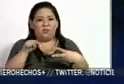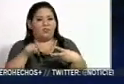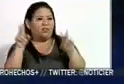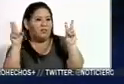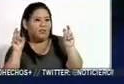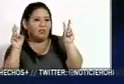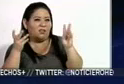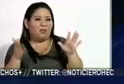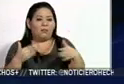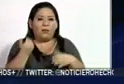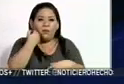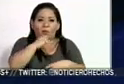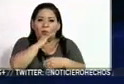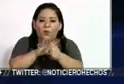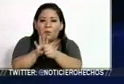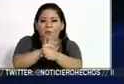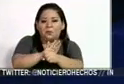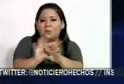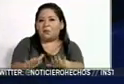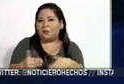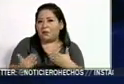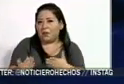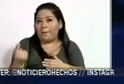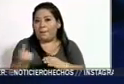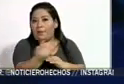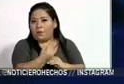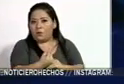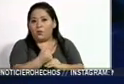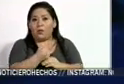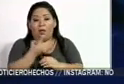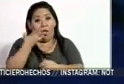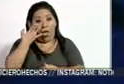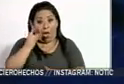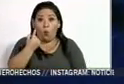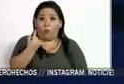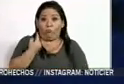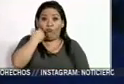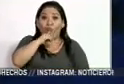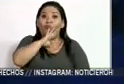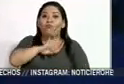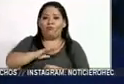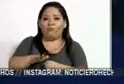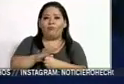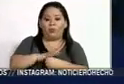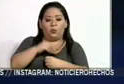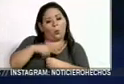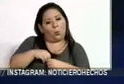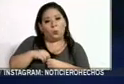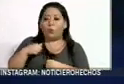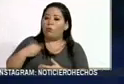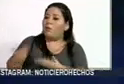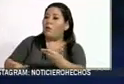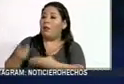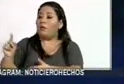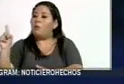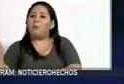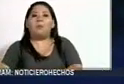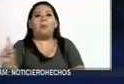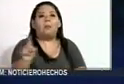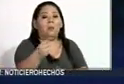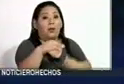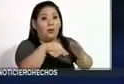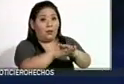lo del coronavirus en cuanto a las personas que compran y que van y llevan sus alimentos a los refrigeradores, déjenme decirles